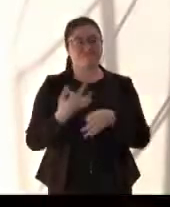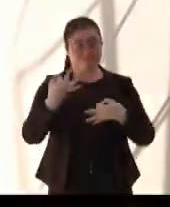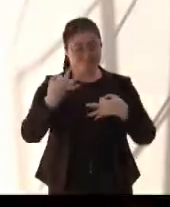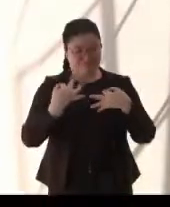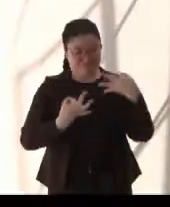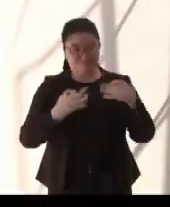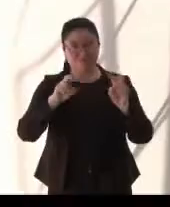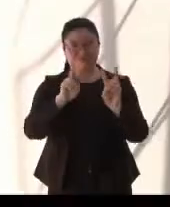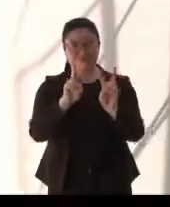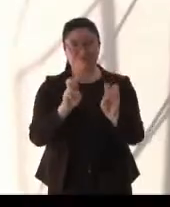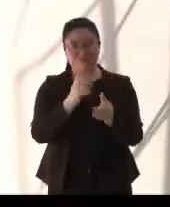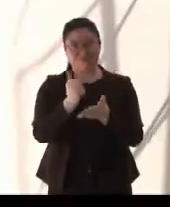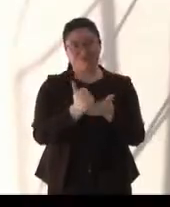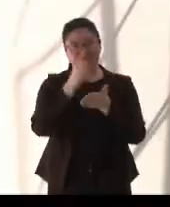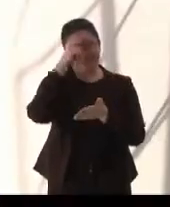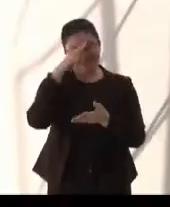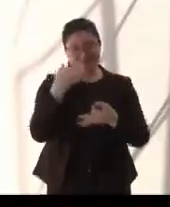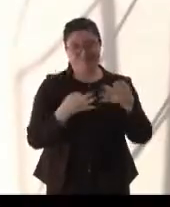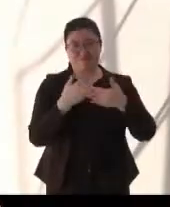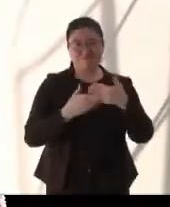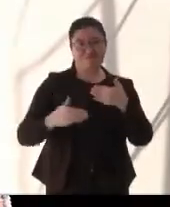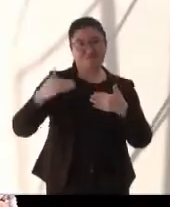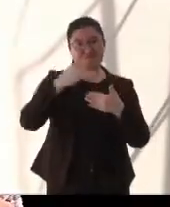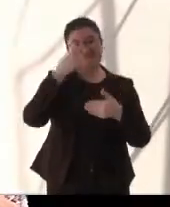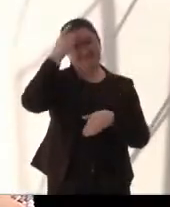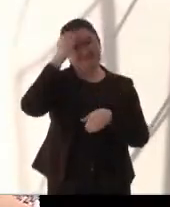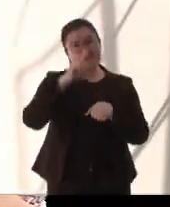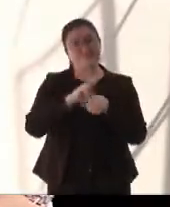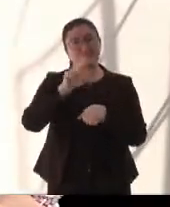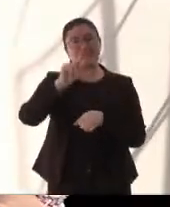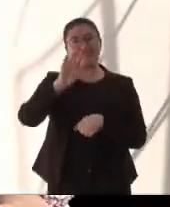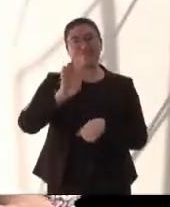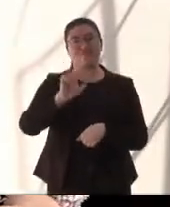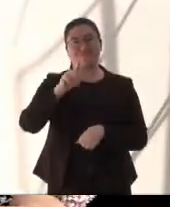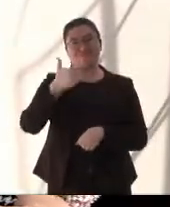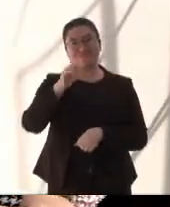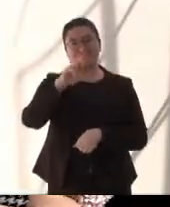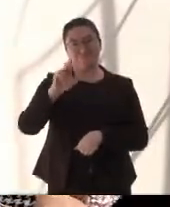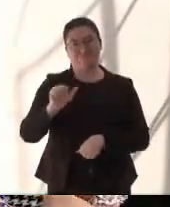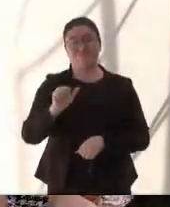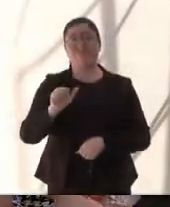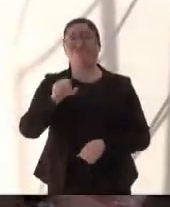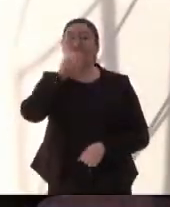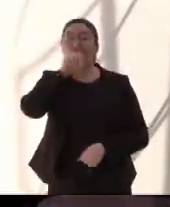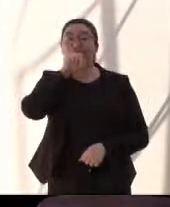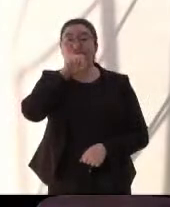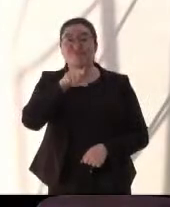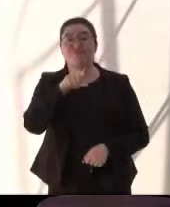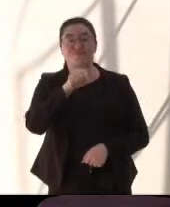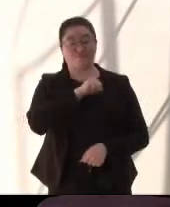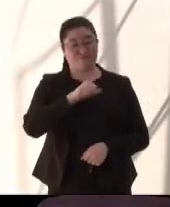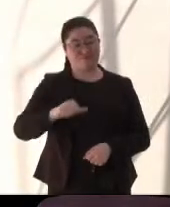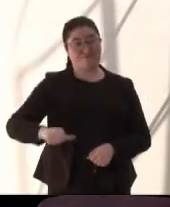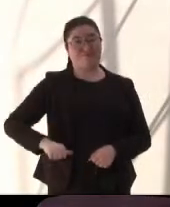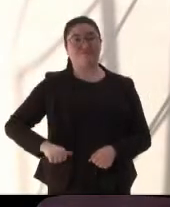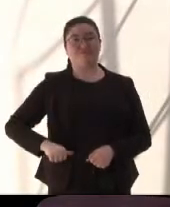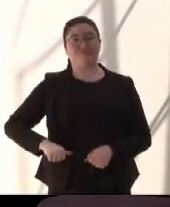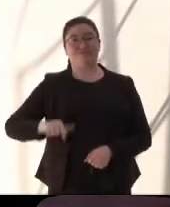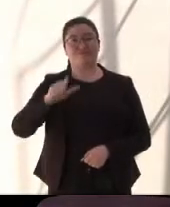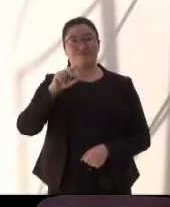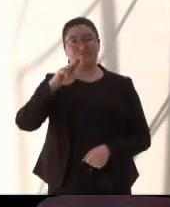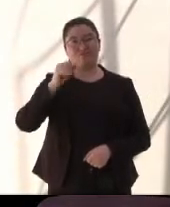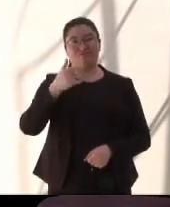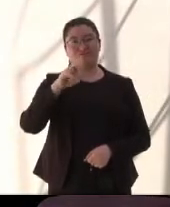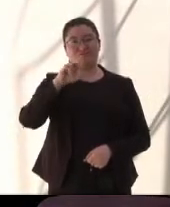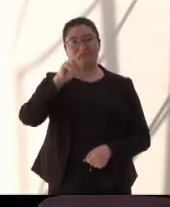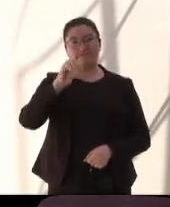Judicial en la ciudad, al magistrado, al doctor Rafael Guerra, y por supuesto al alcalde Luis